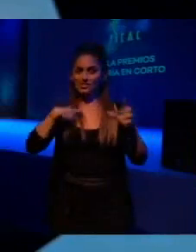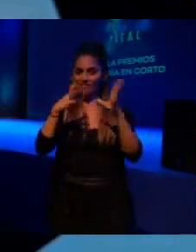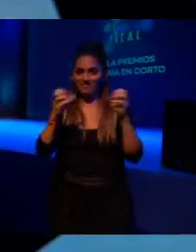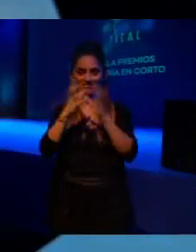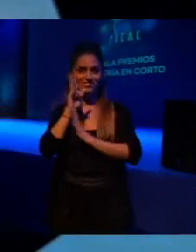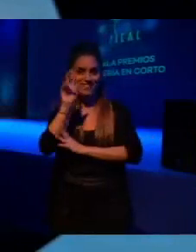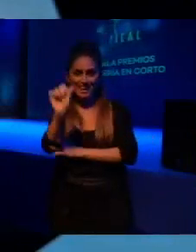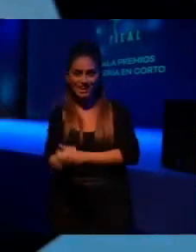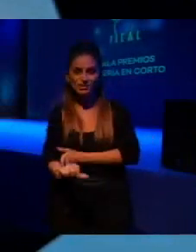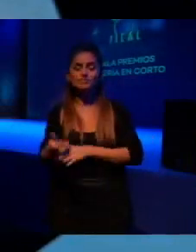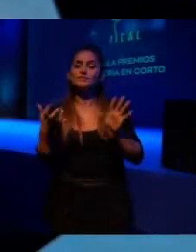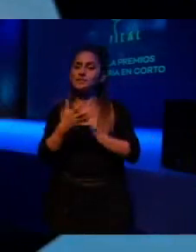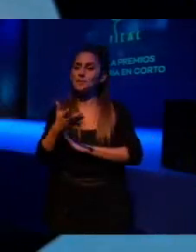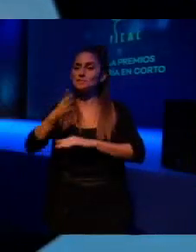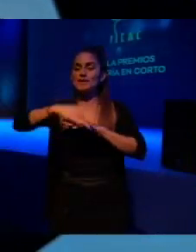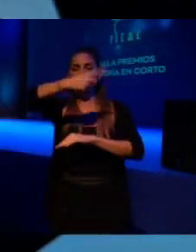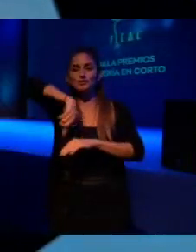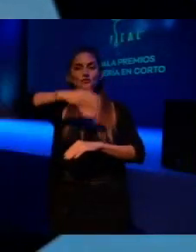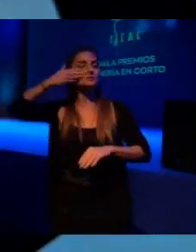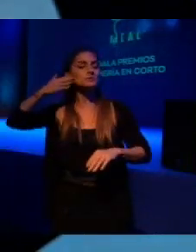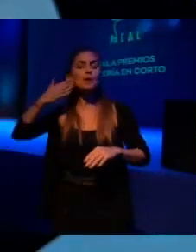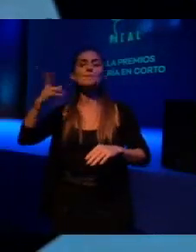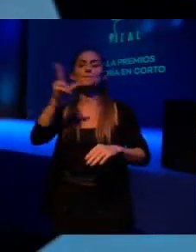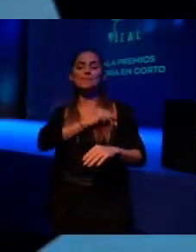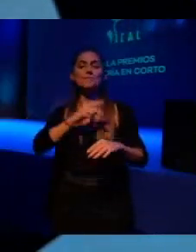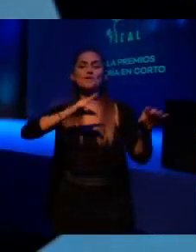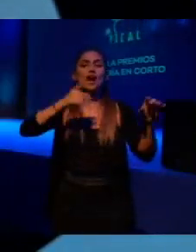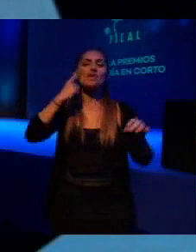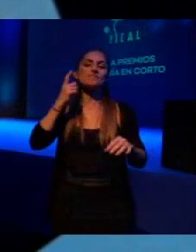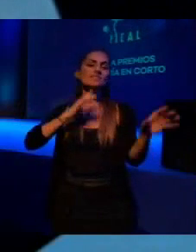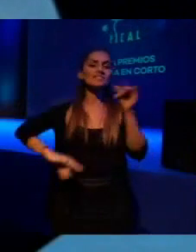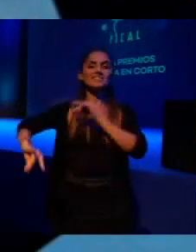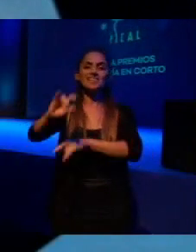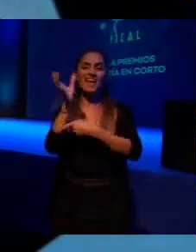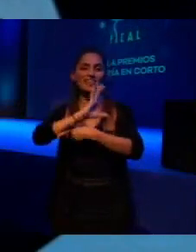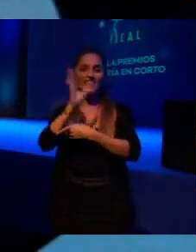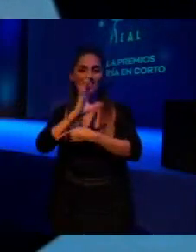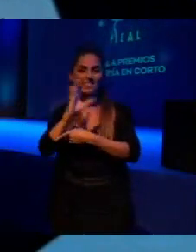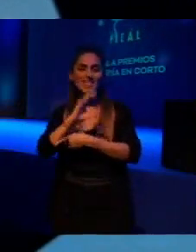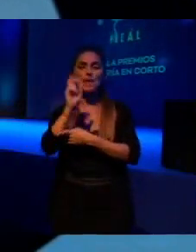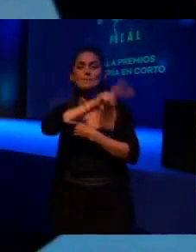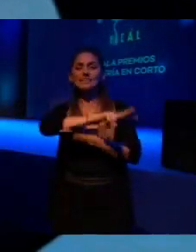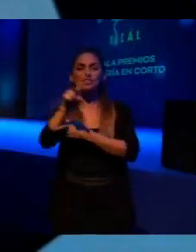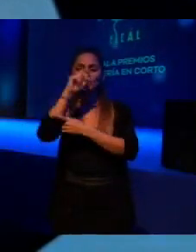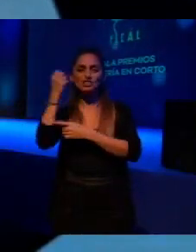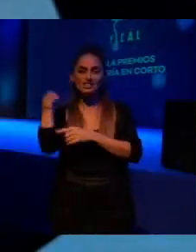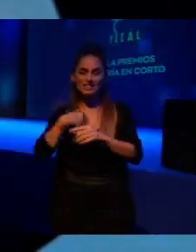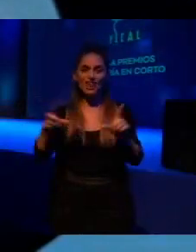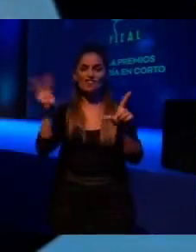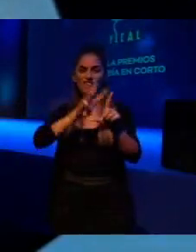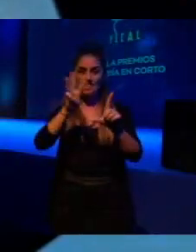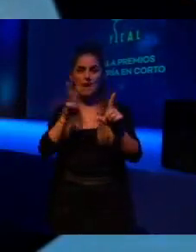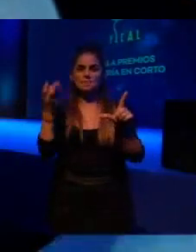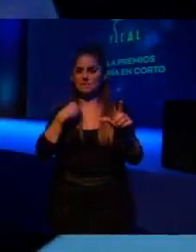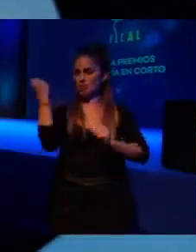Y bueno, es un honor para nosotros concederle el premio Almería Tierra de Cine de la 22ª edición de FICAL a este actorazo